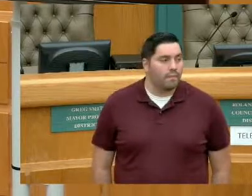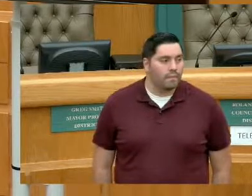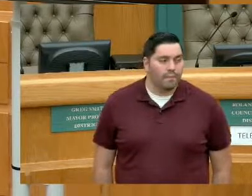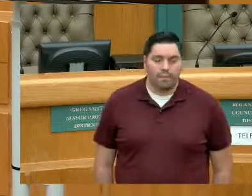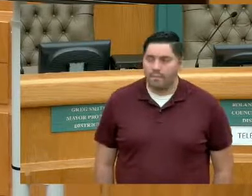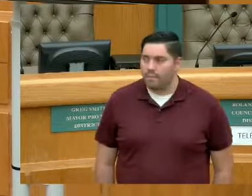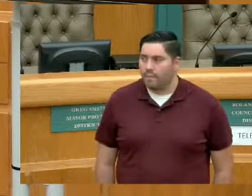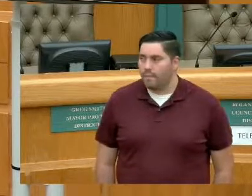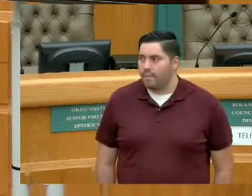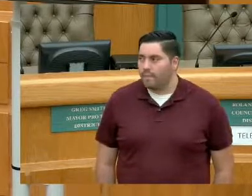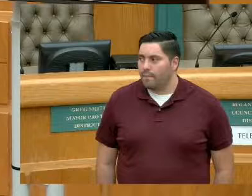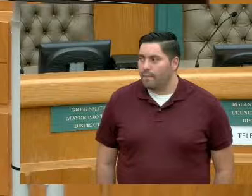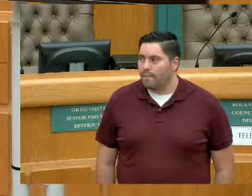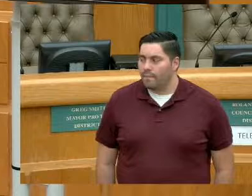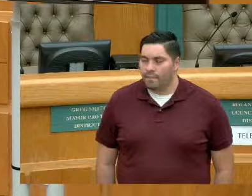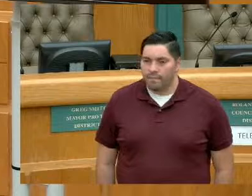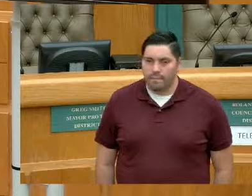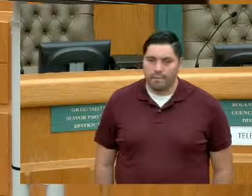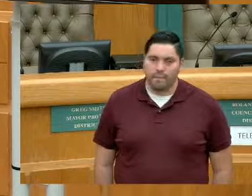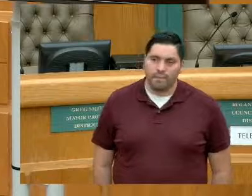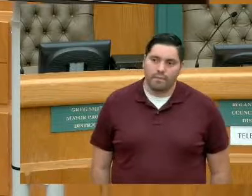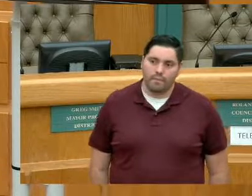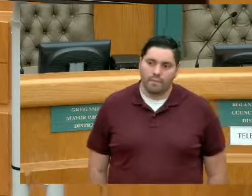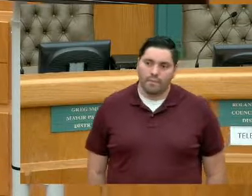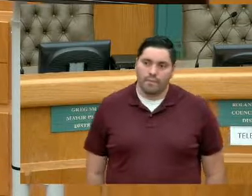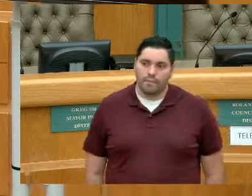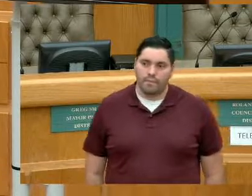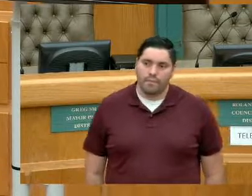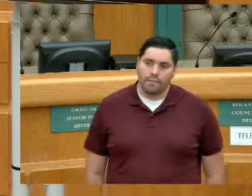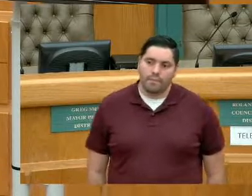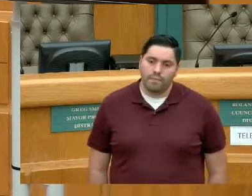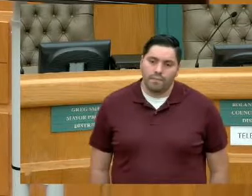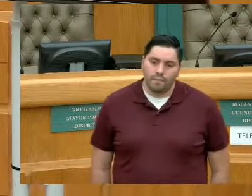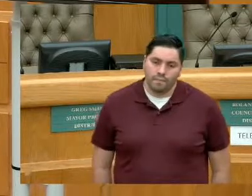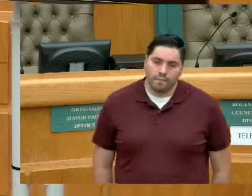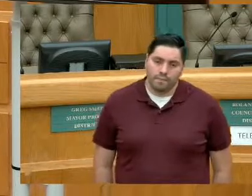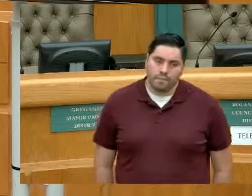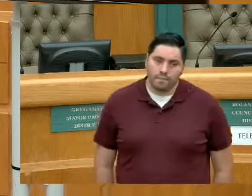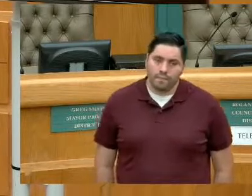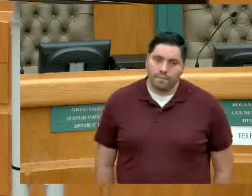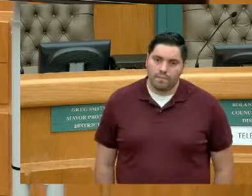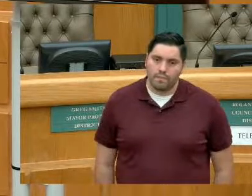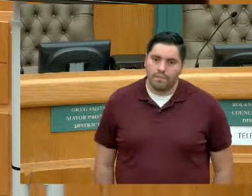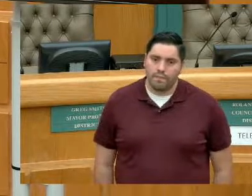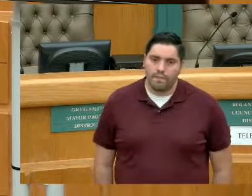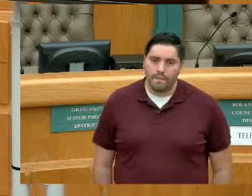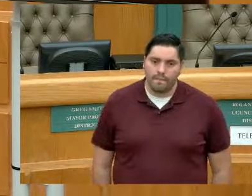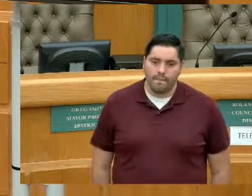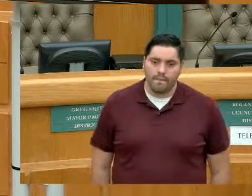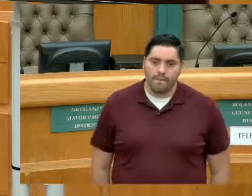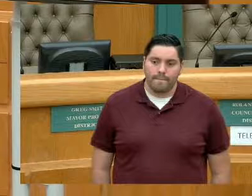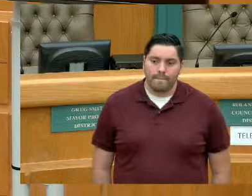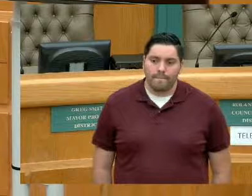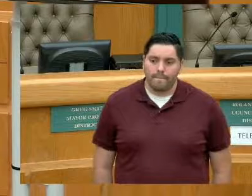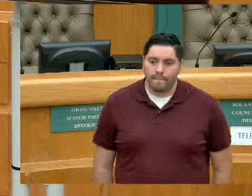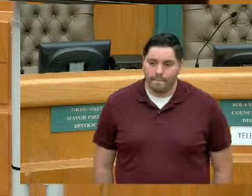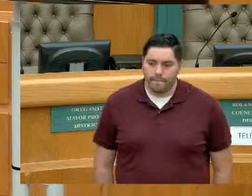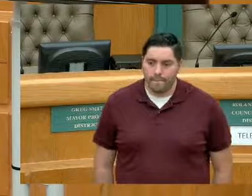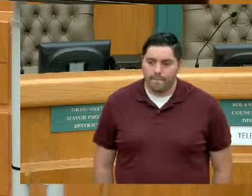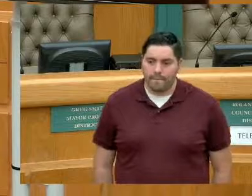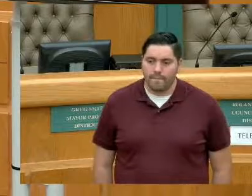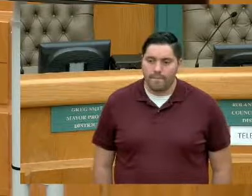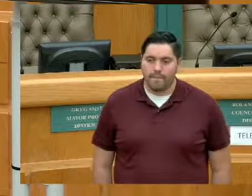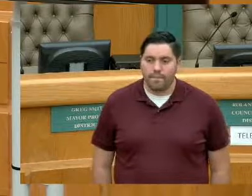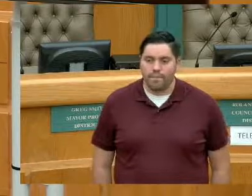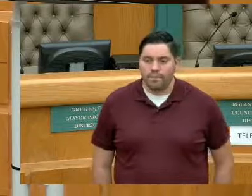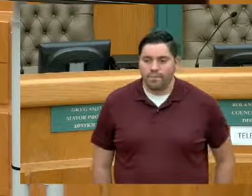información climatológica también va a recibir otro tipo de emergencias. El gobernador va a presentar un seminario por internet gratuito para los pequeños